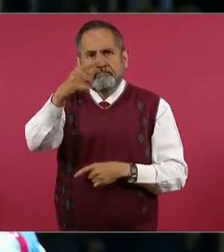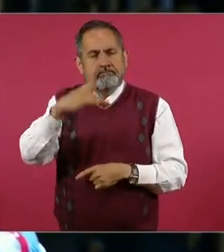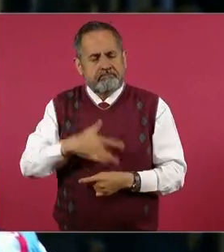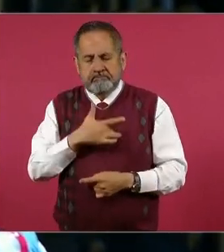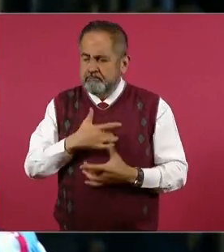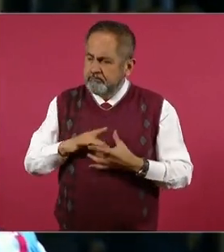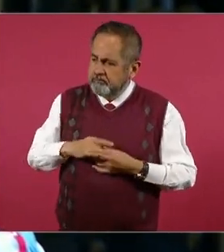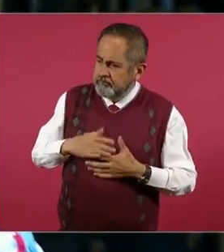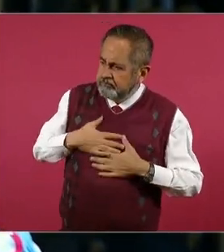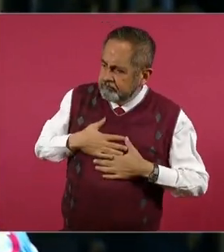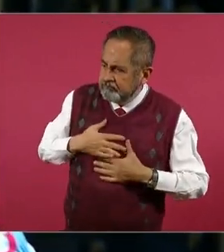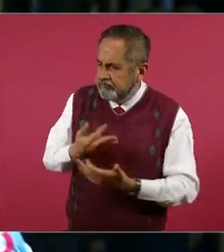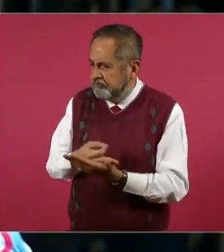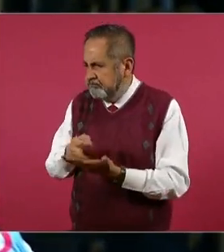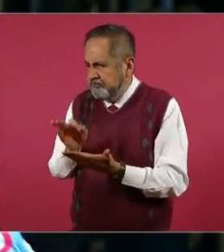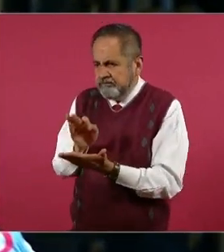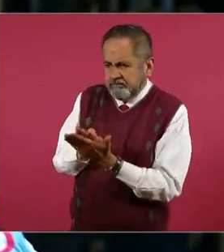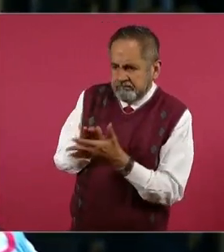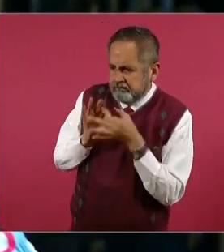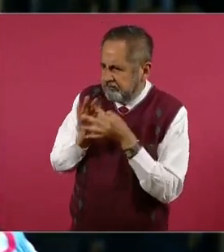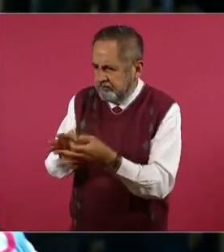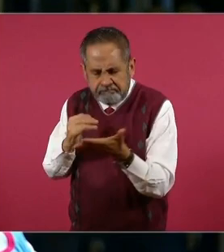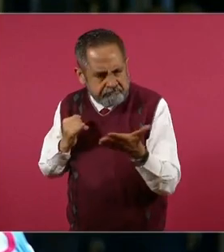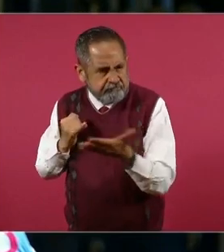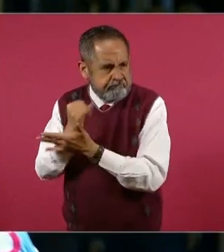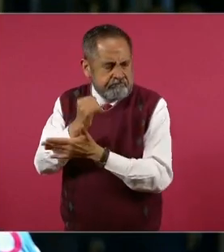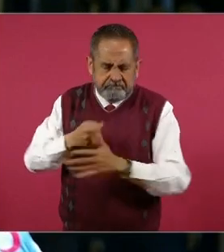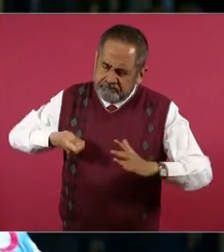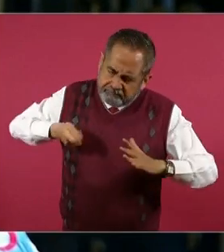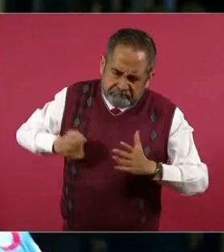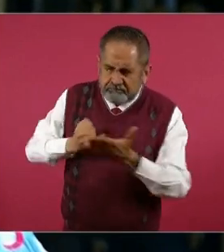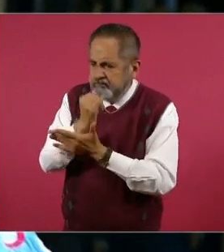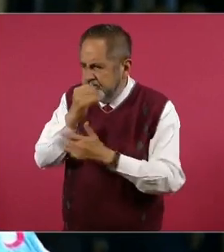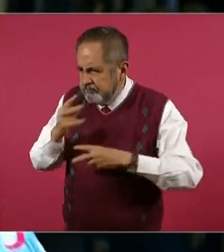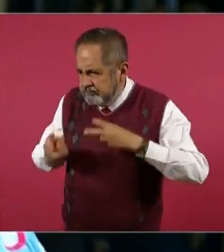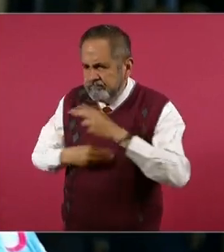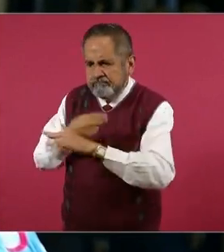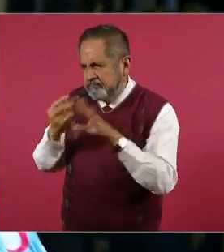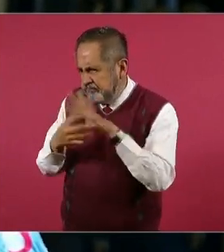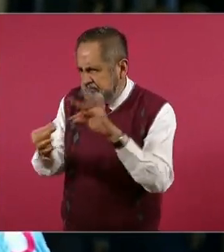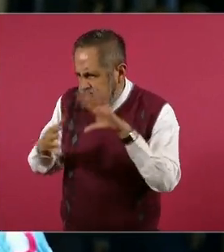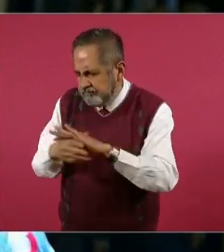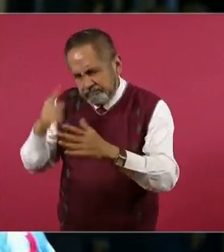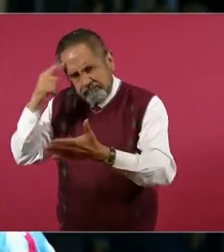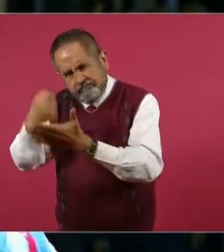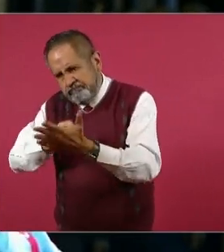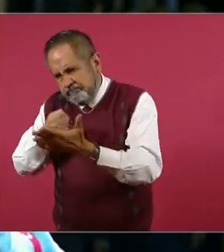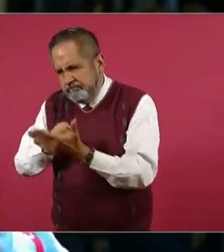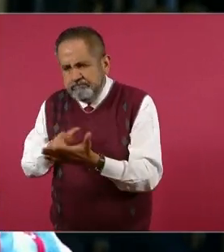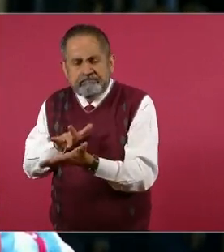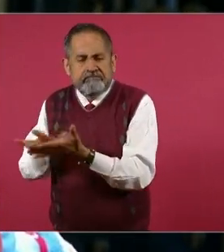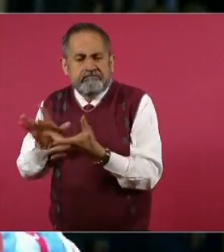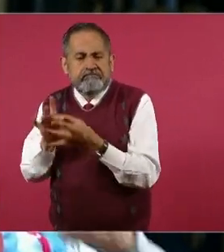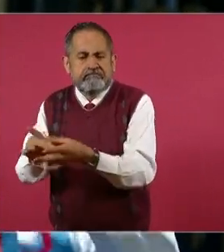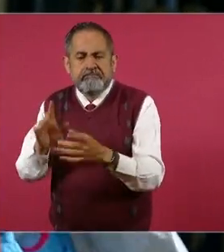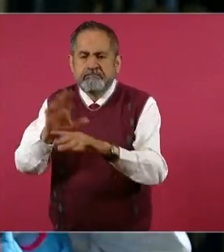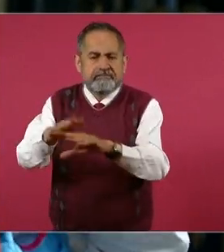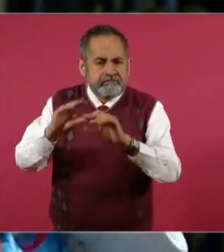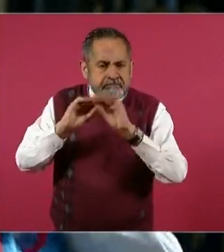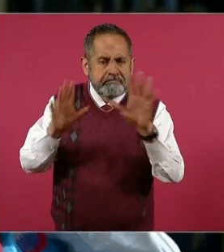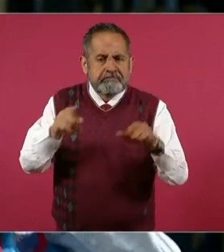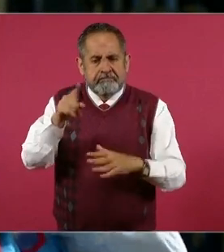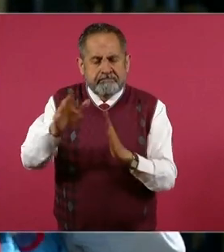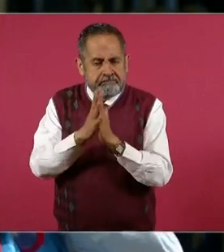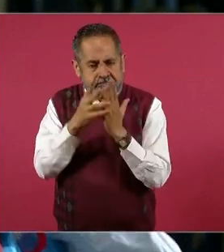y valiente sobre las decisiones cruciales que debió tomar durante los momentos más críticos de su lucha. La claridad con la que expone